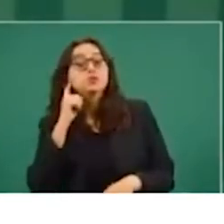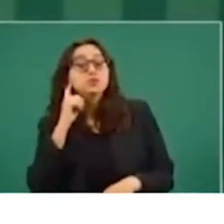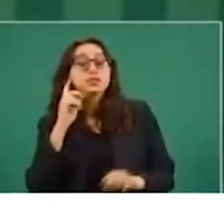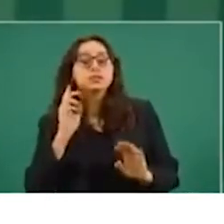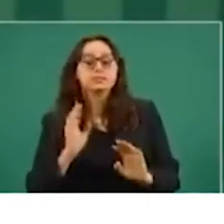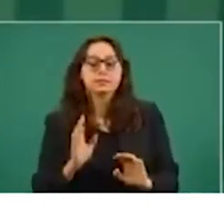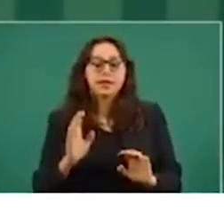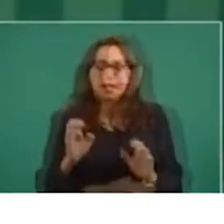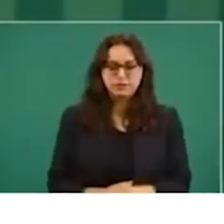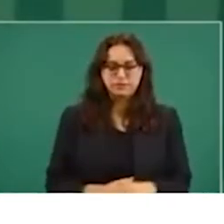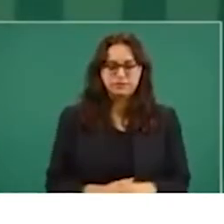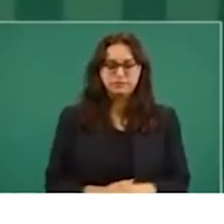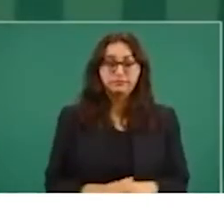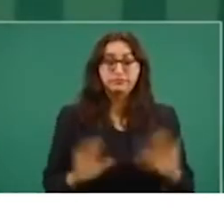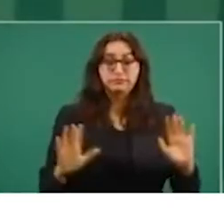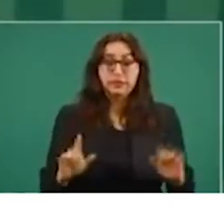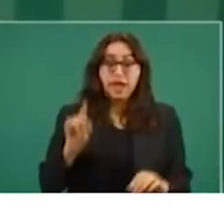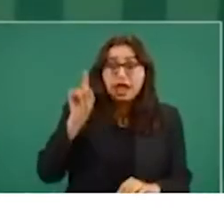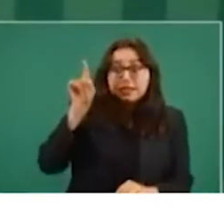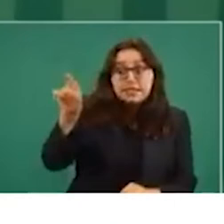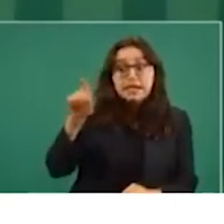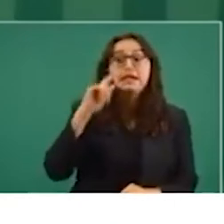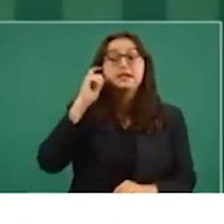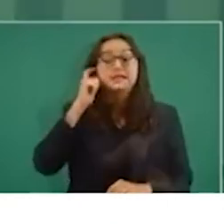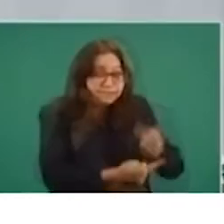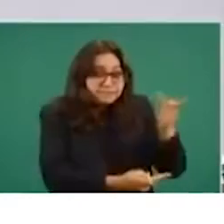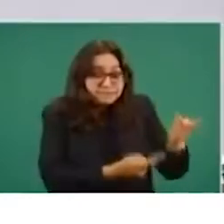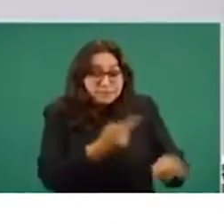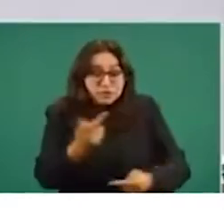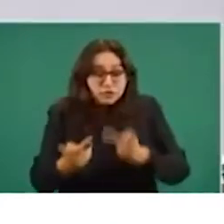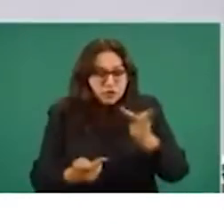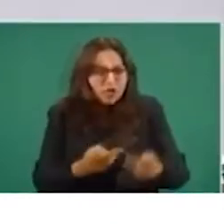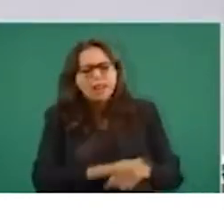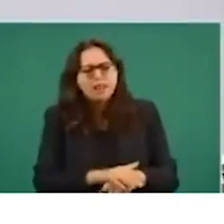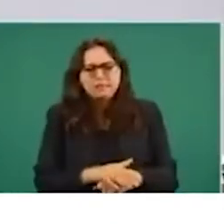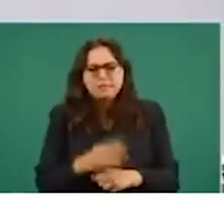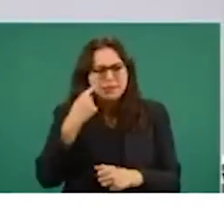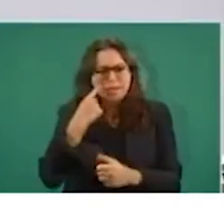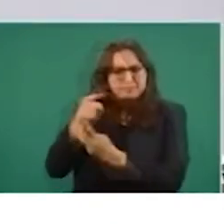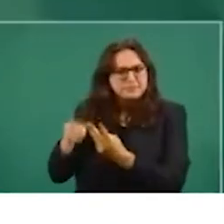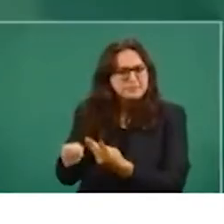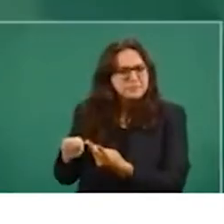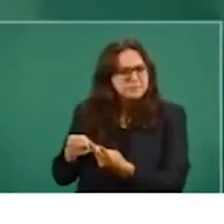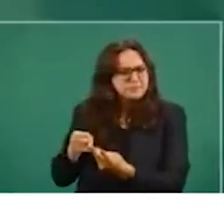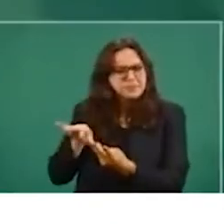se elaboró la gente, el pueblo, decide que el